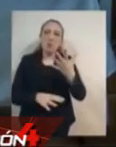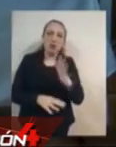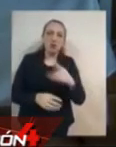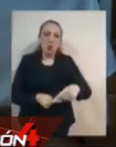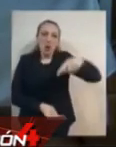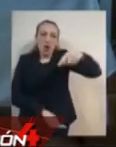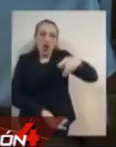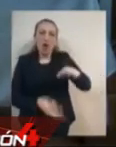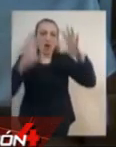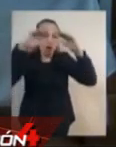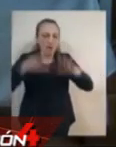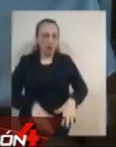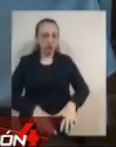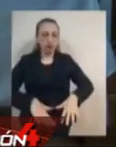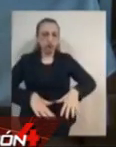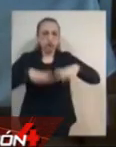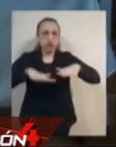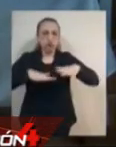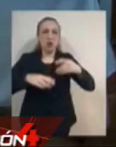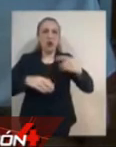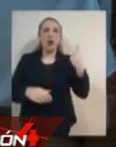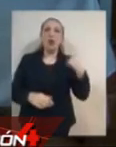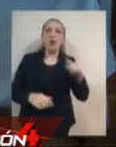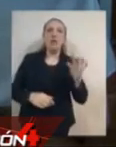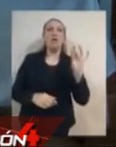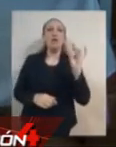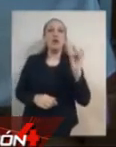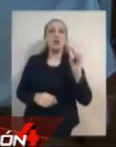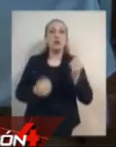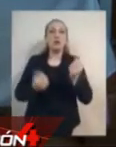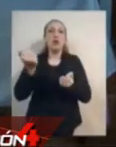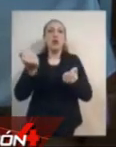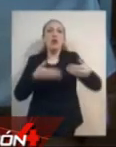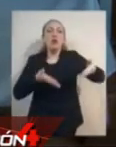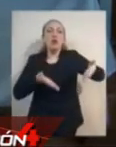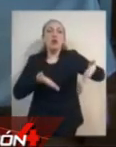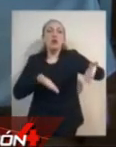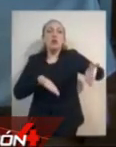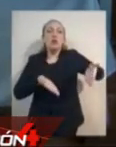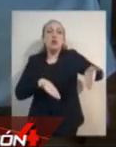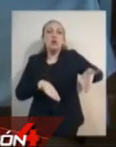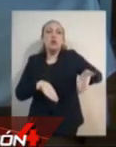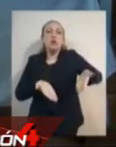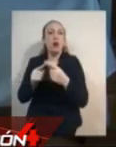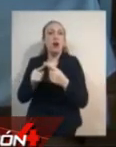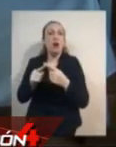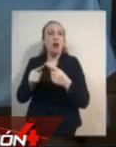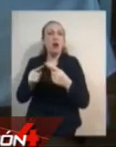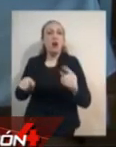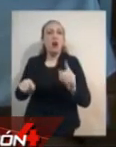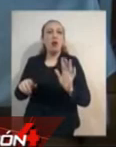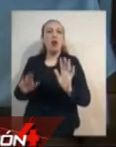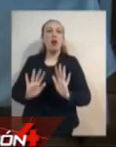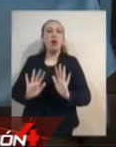implica que el avance es absolutamente lento. A veces para llegar a un poblador se